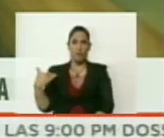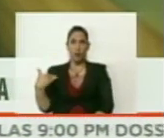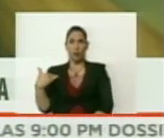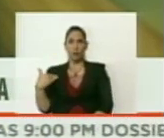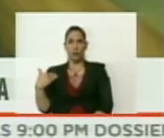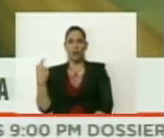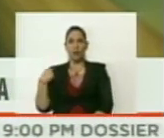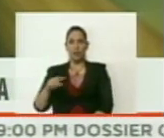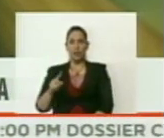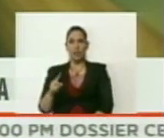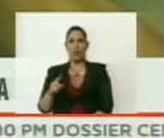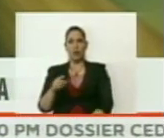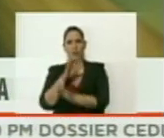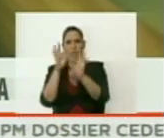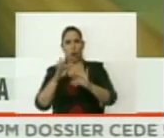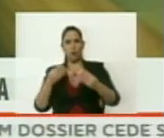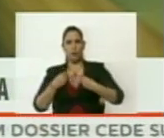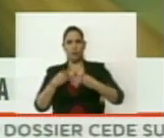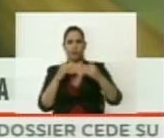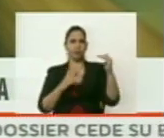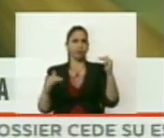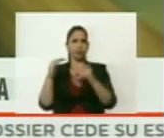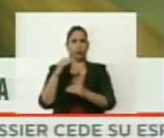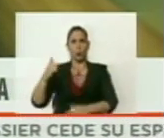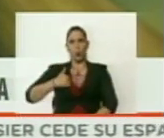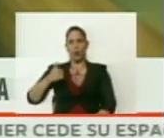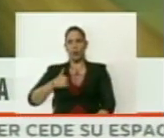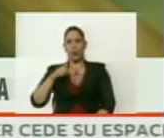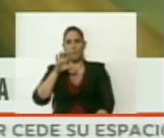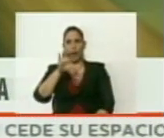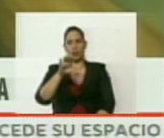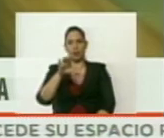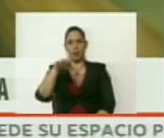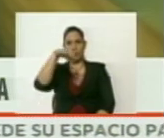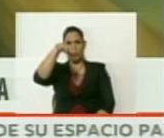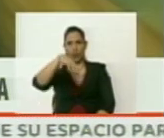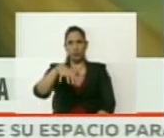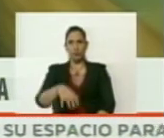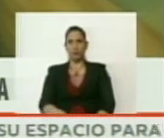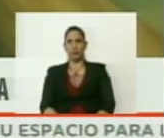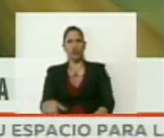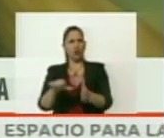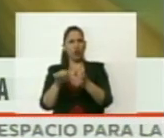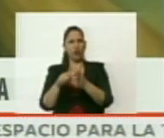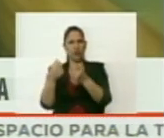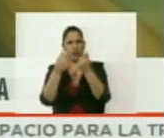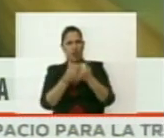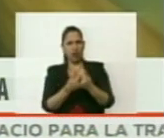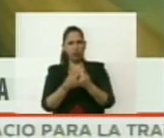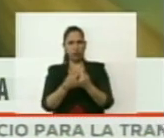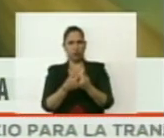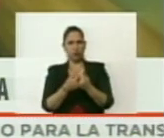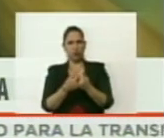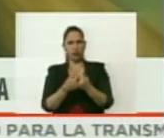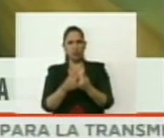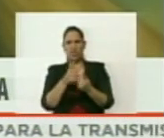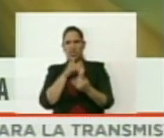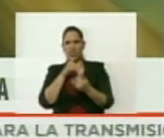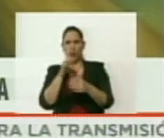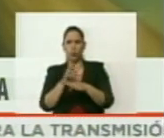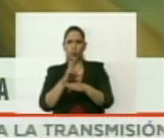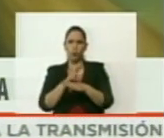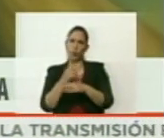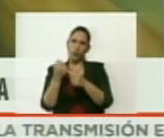un estándar de vida por encima de cualquier país de la región. ¿Dónde está ese dinero? ¿Quién lo